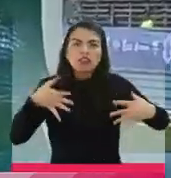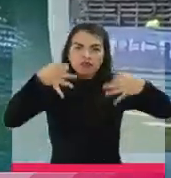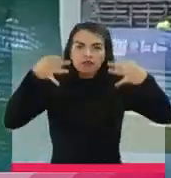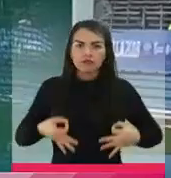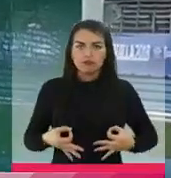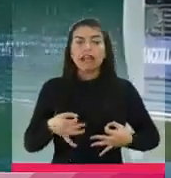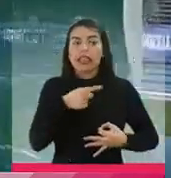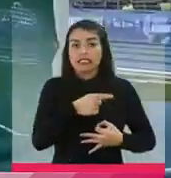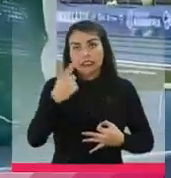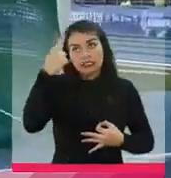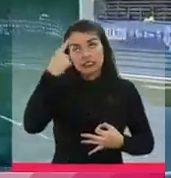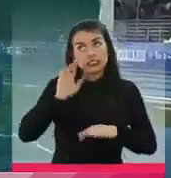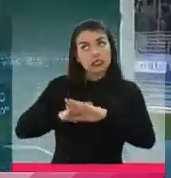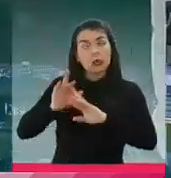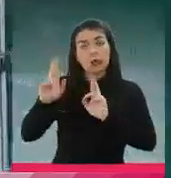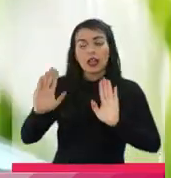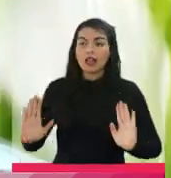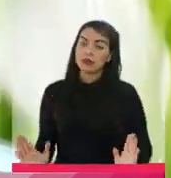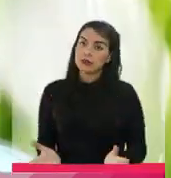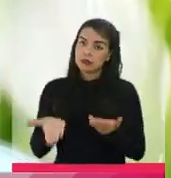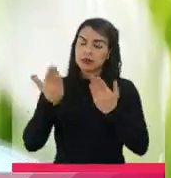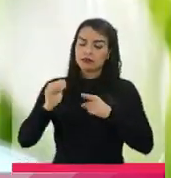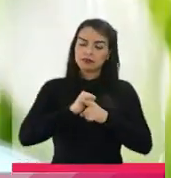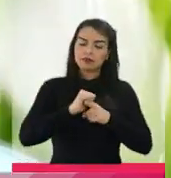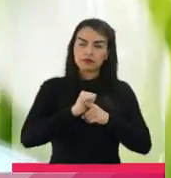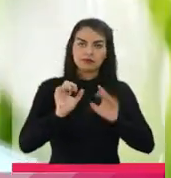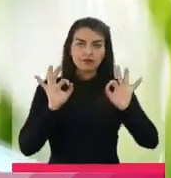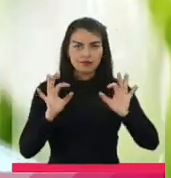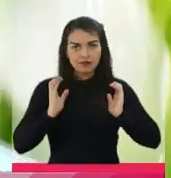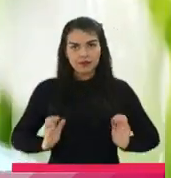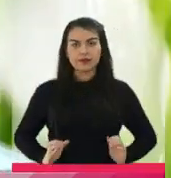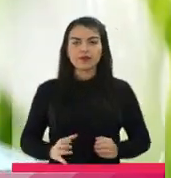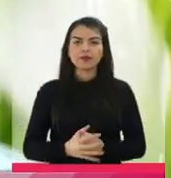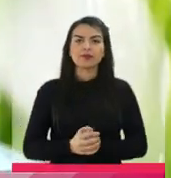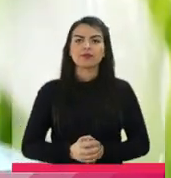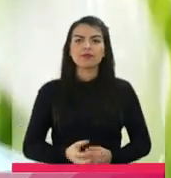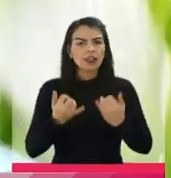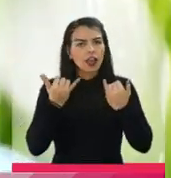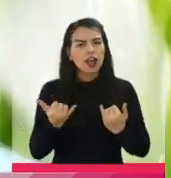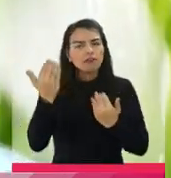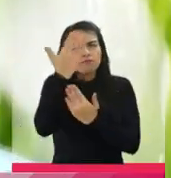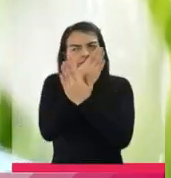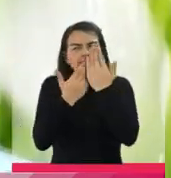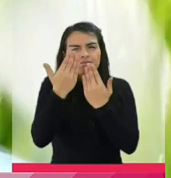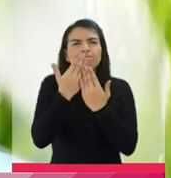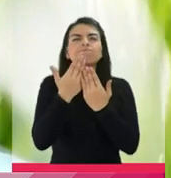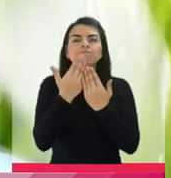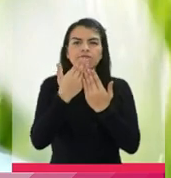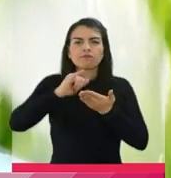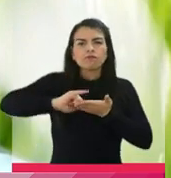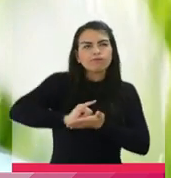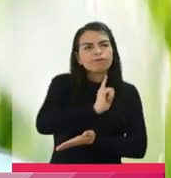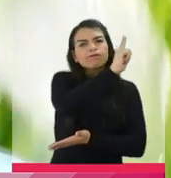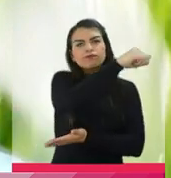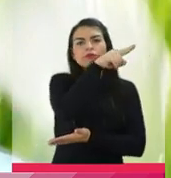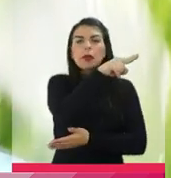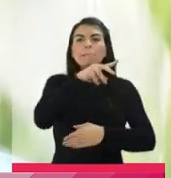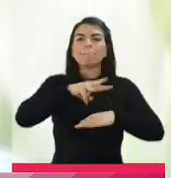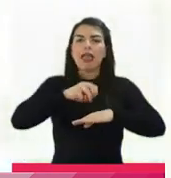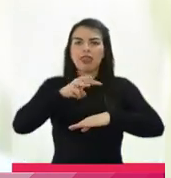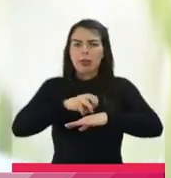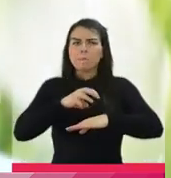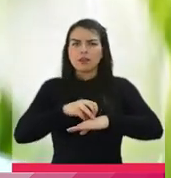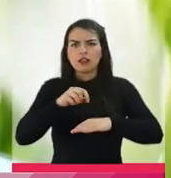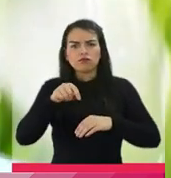condiciones para reanudar sus entrenamientos. Tenemos previsto la salida de un vuelo para Miami. En estos días no lo hemos